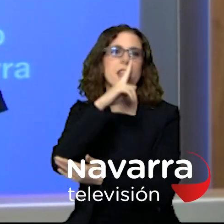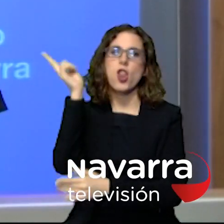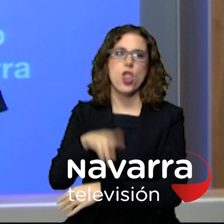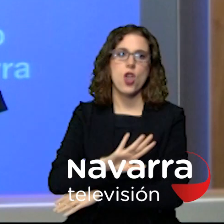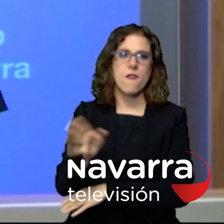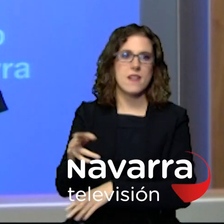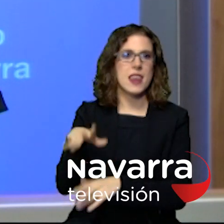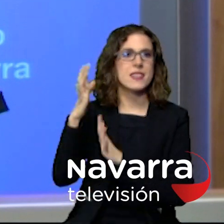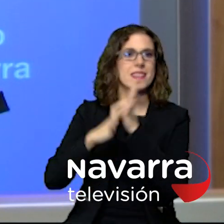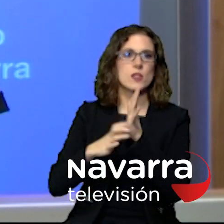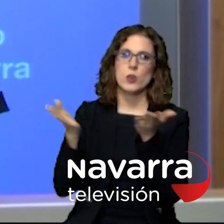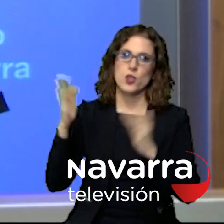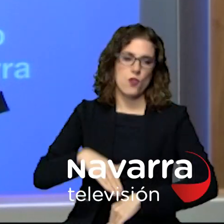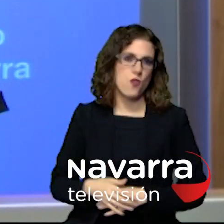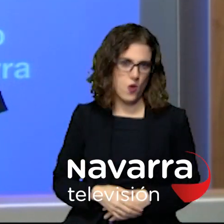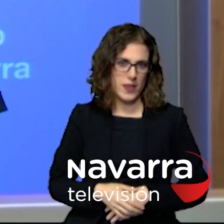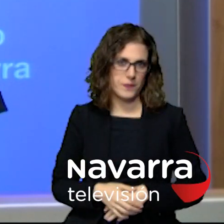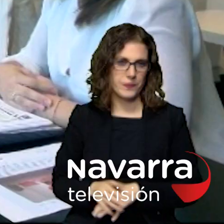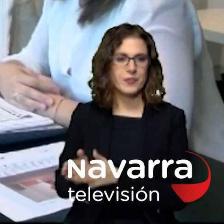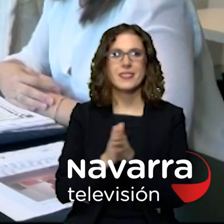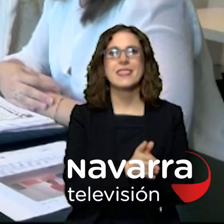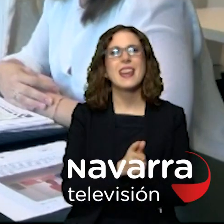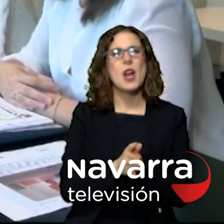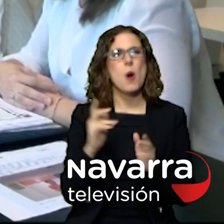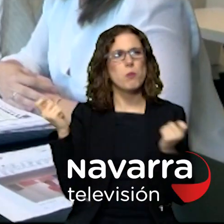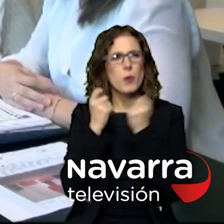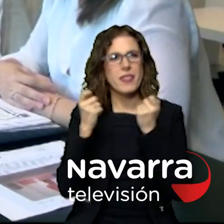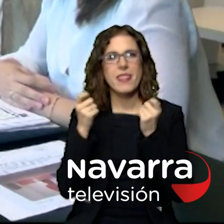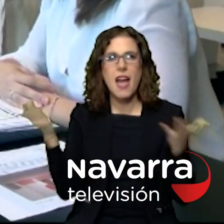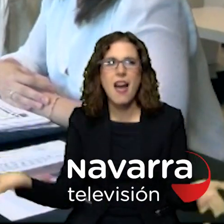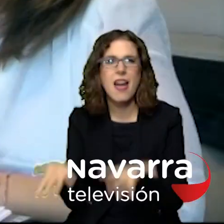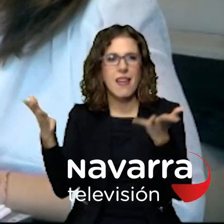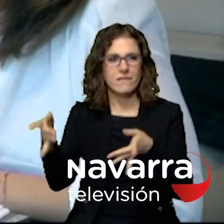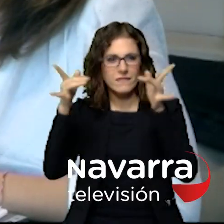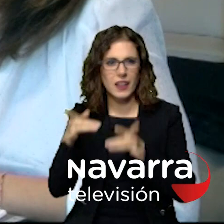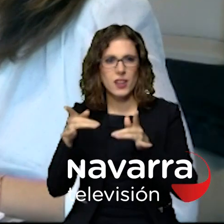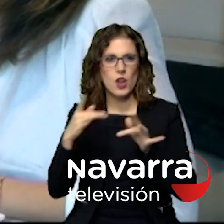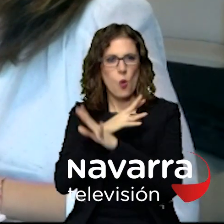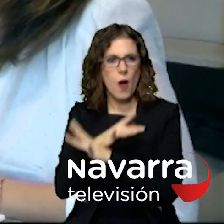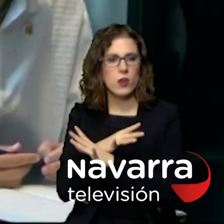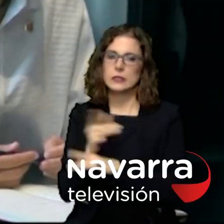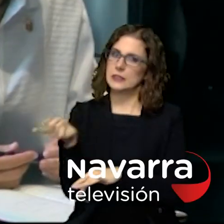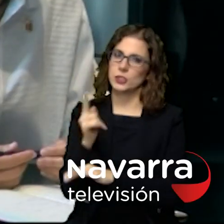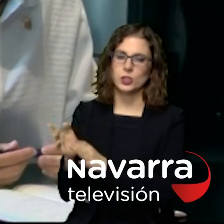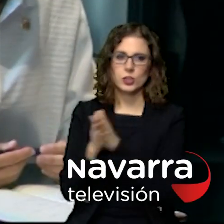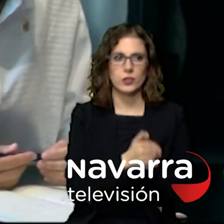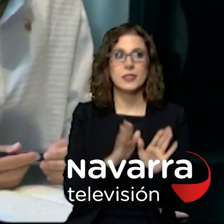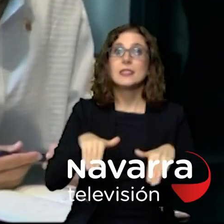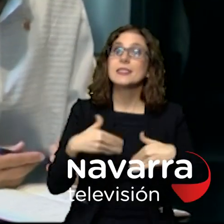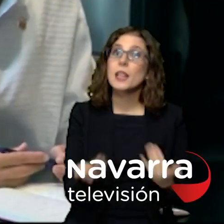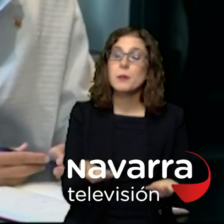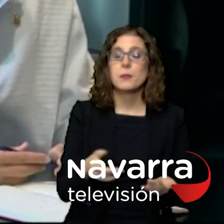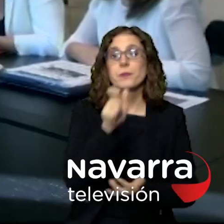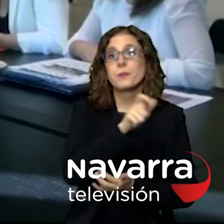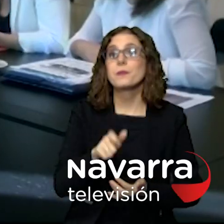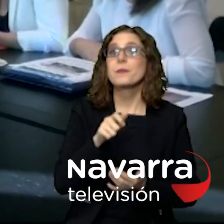este tipo de publicidad que incita al juego. El segundo proyecto de ley foral contempla una deducción fiscal para quienes hayan percibido